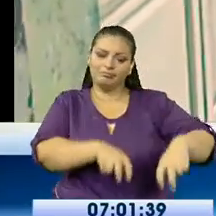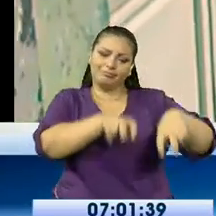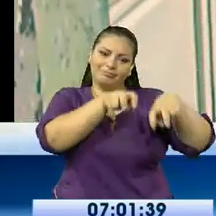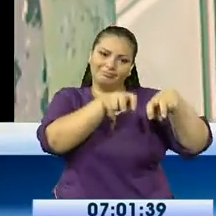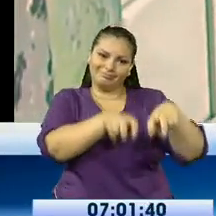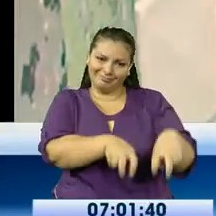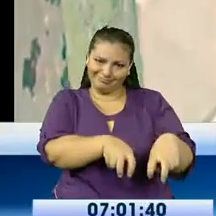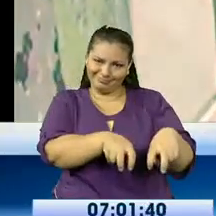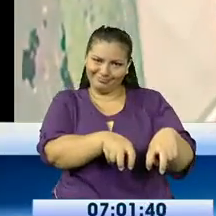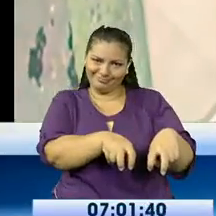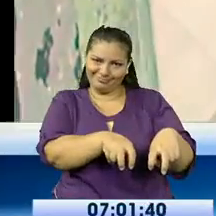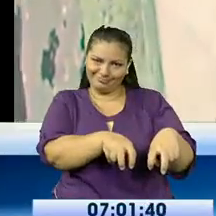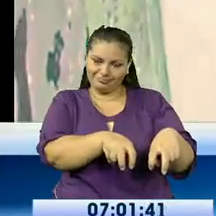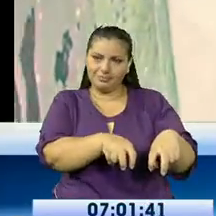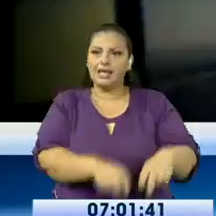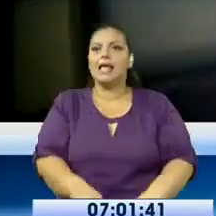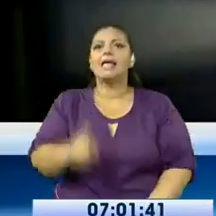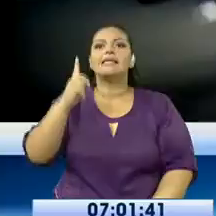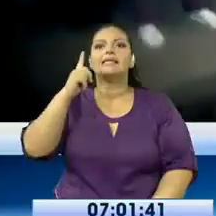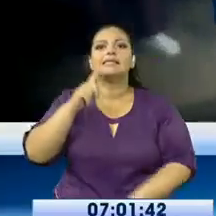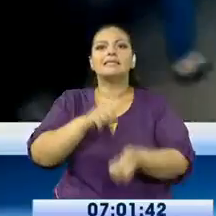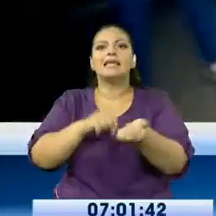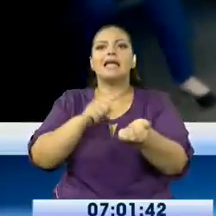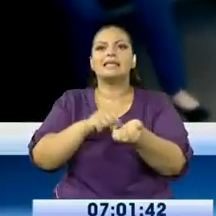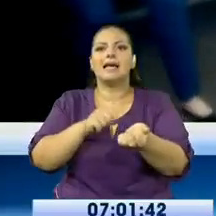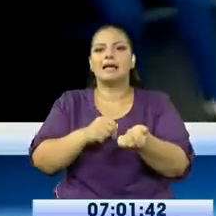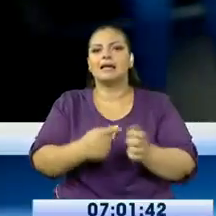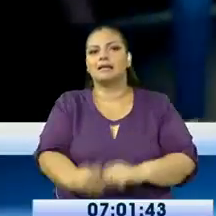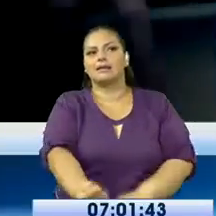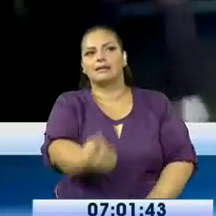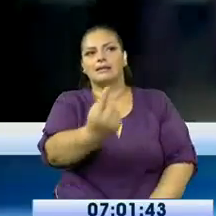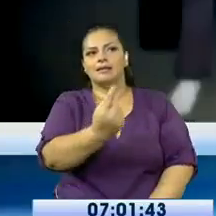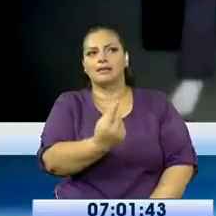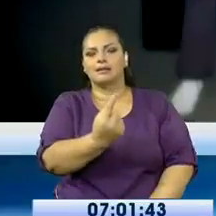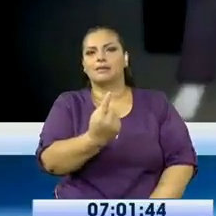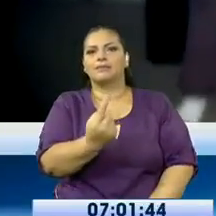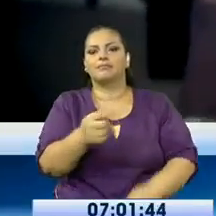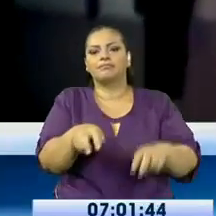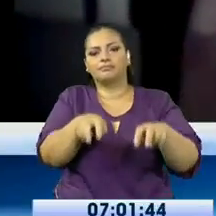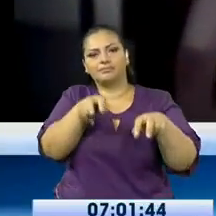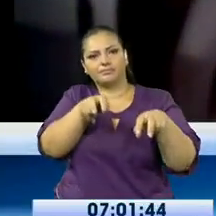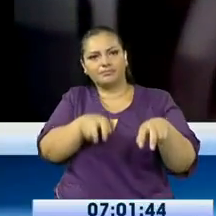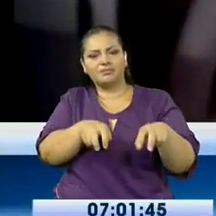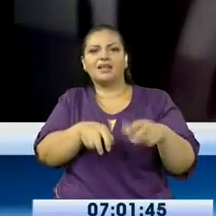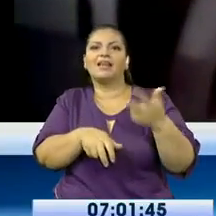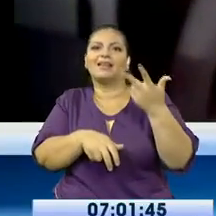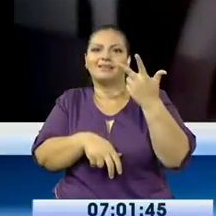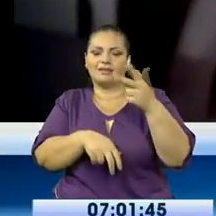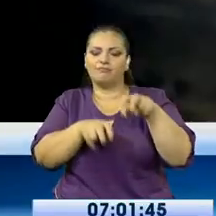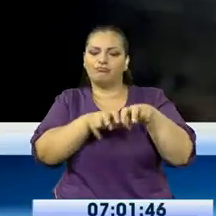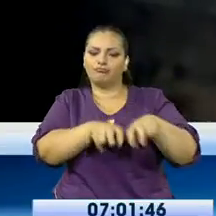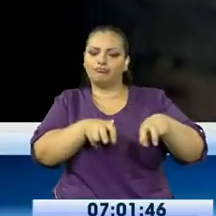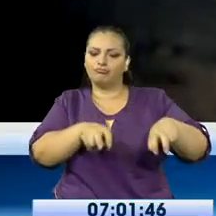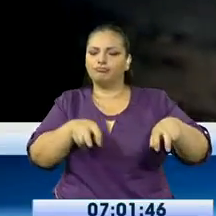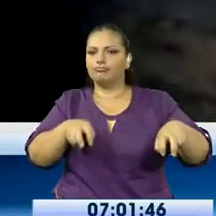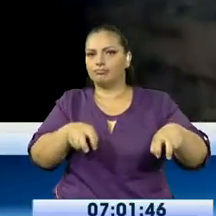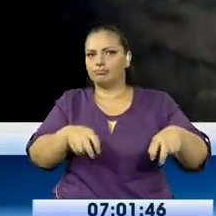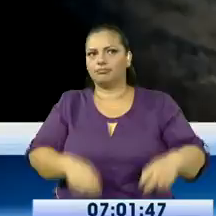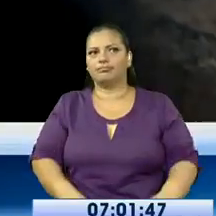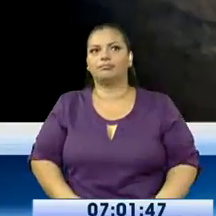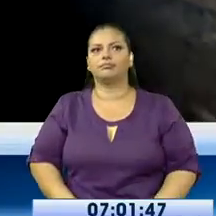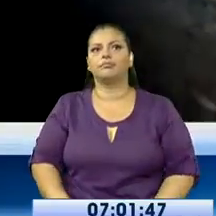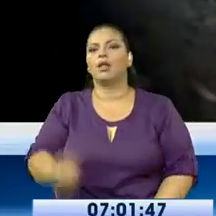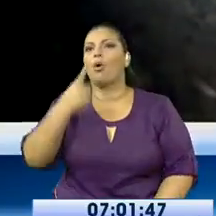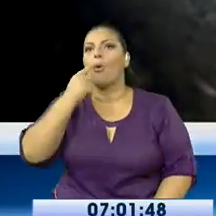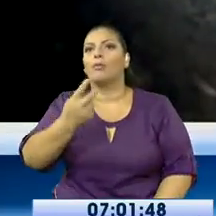fue rozando una bala por el hombro. Él se acercó y disparó. Y ahí fue que él se fue corriendo por allá y dicen que hubo una moto allá